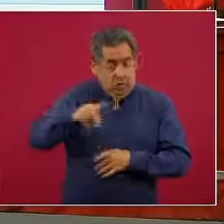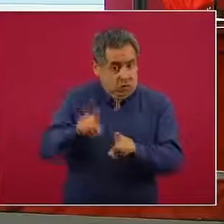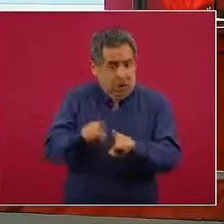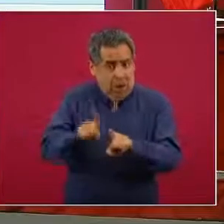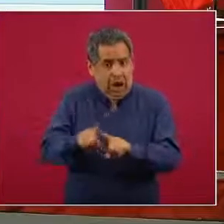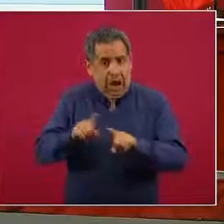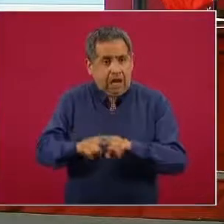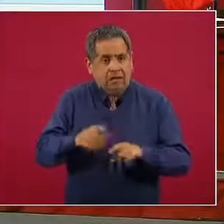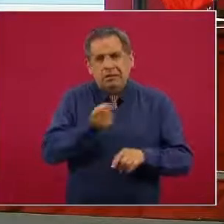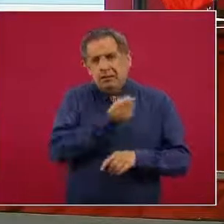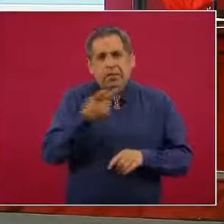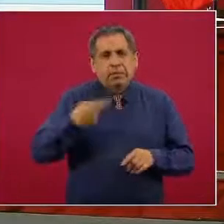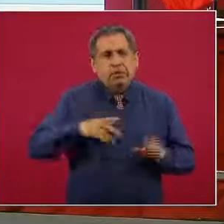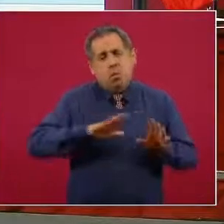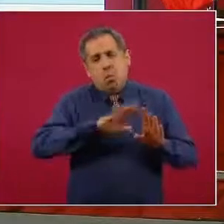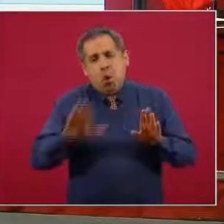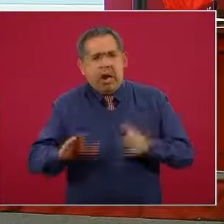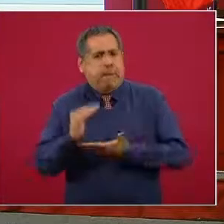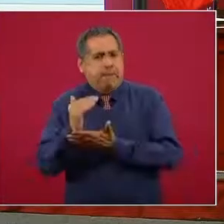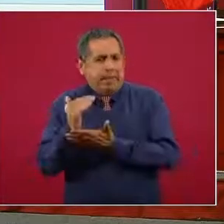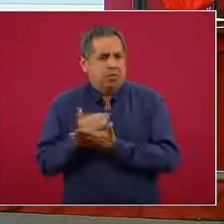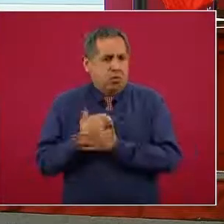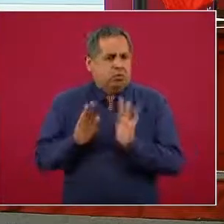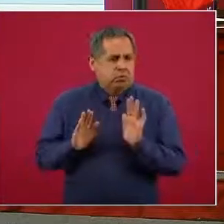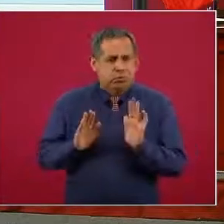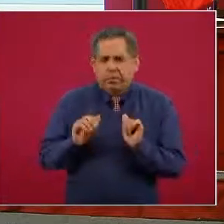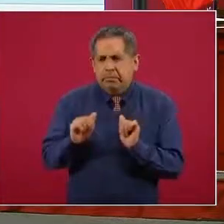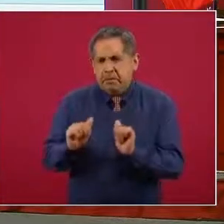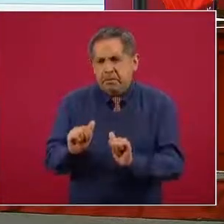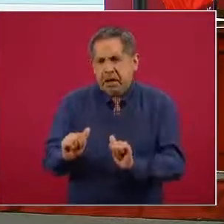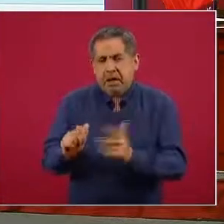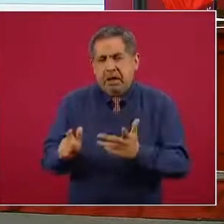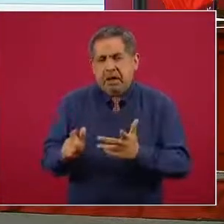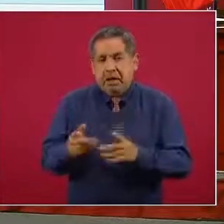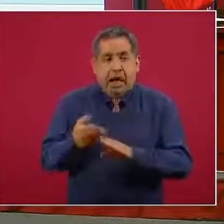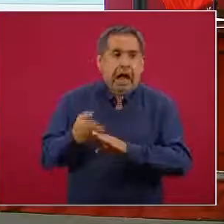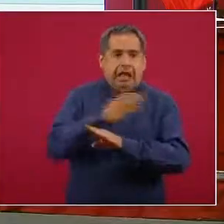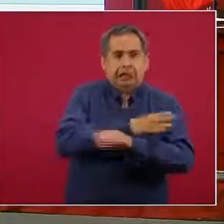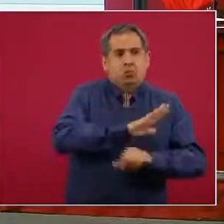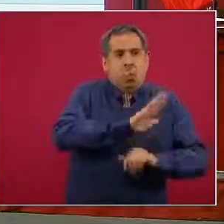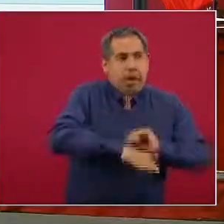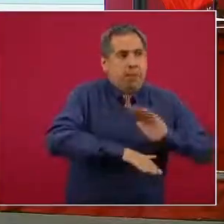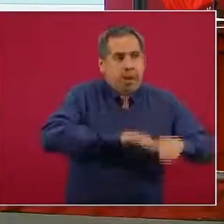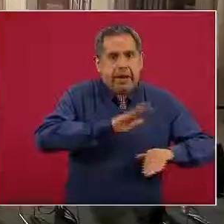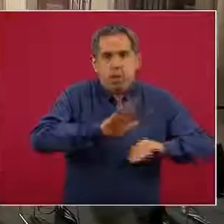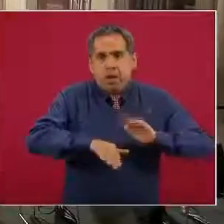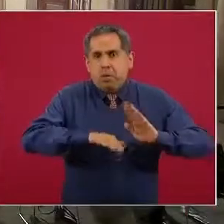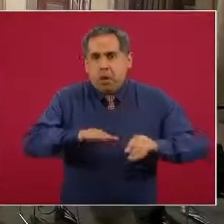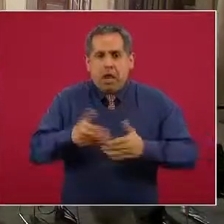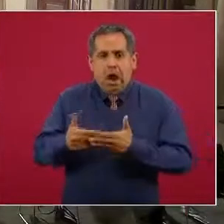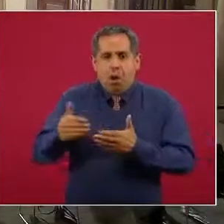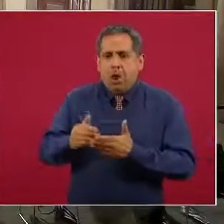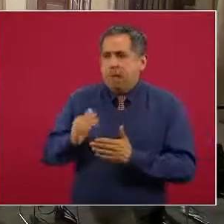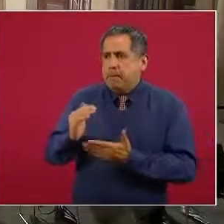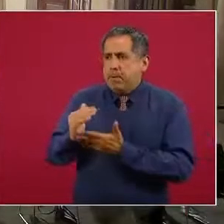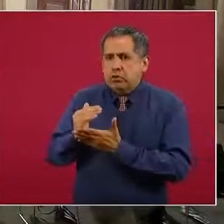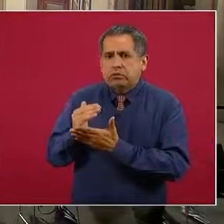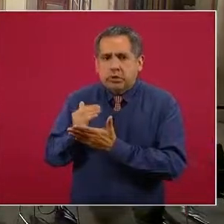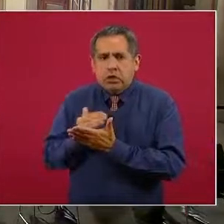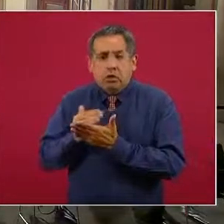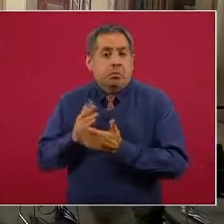en nuestra curva de mortalidad, también tenemos menor mortalidad ahora que la que tuvimos al inicio, porque también se